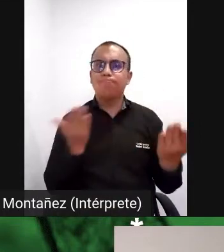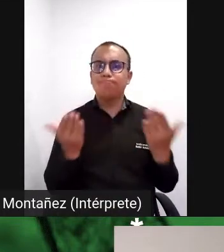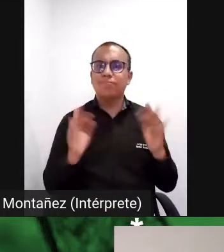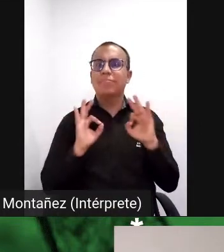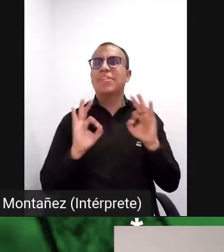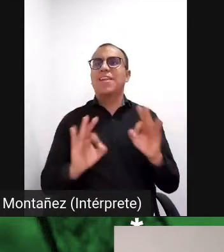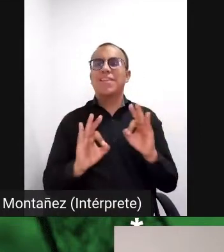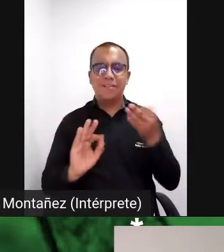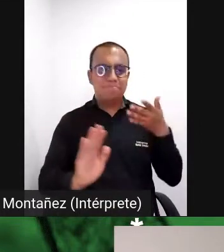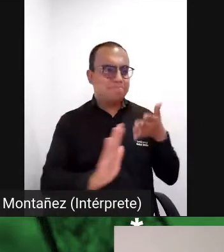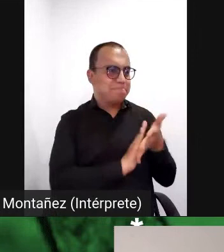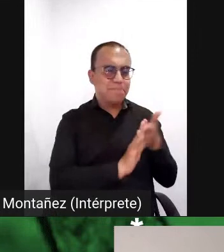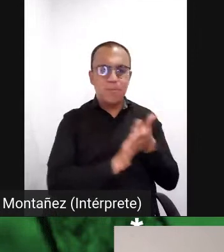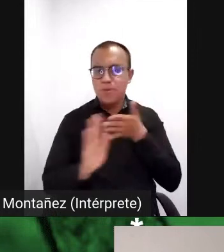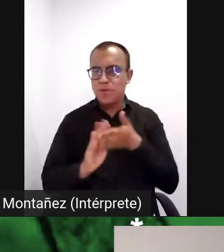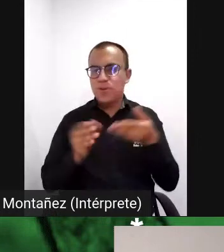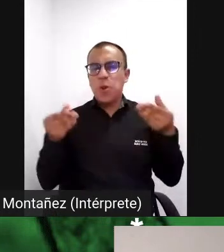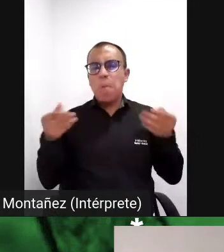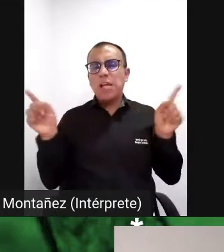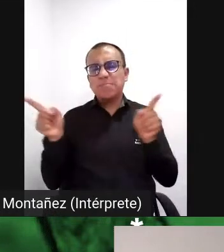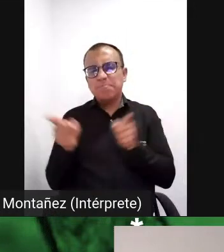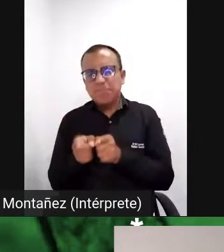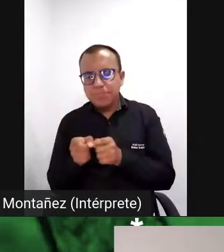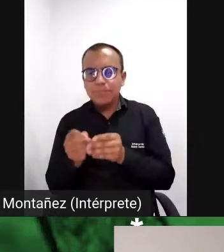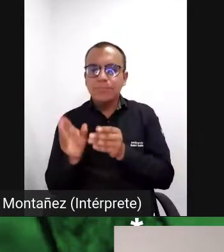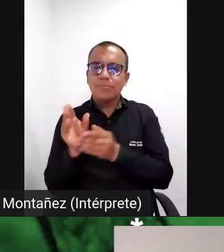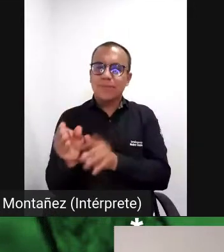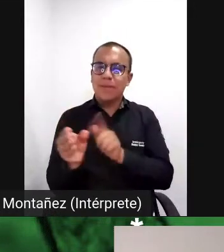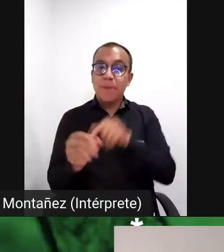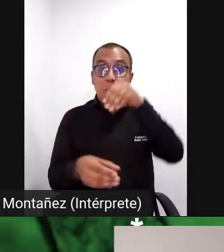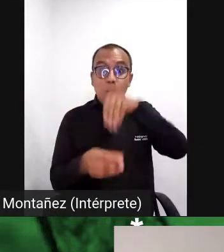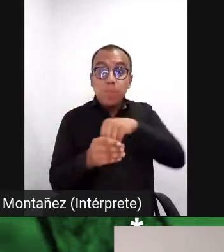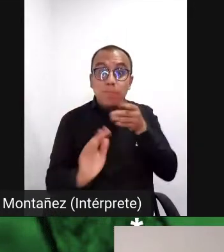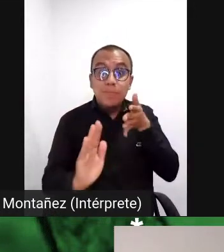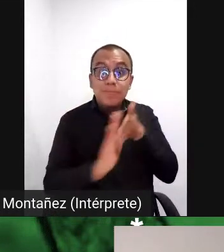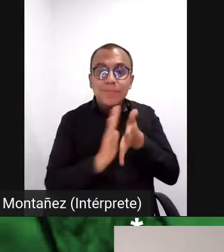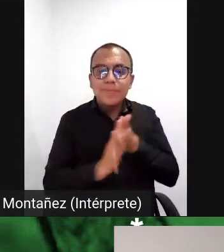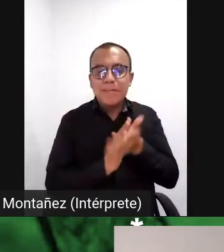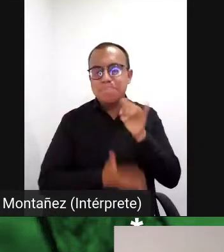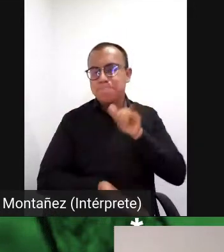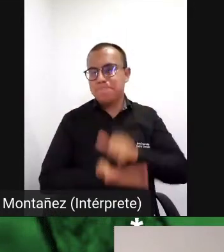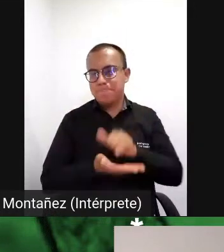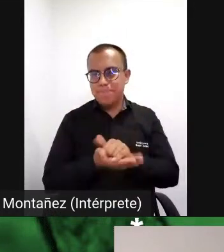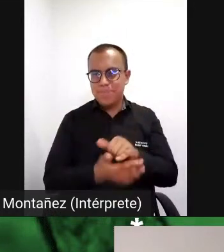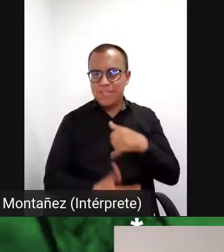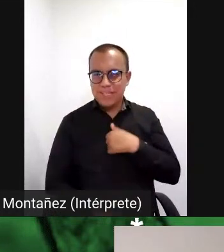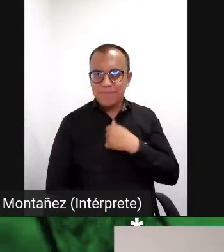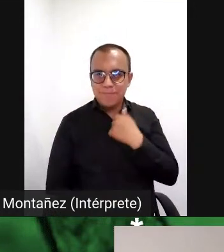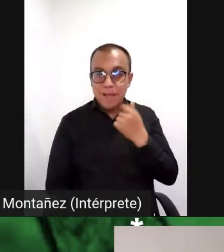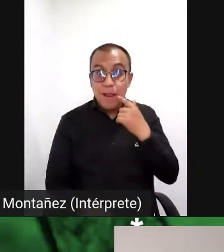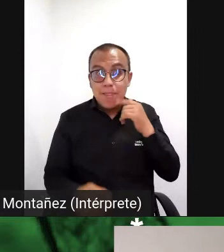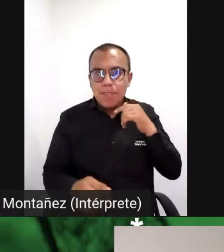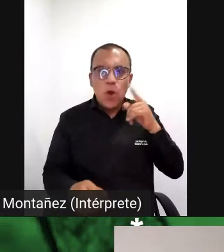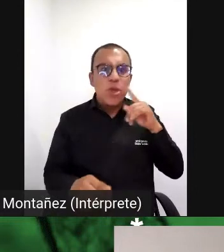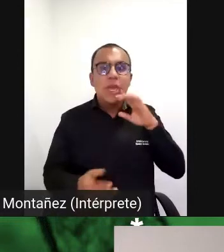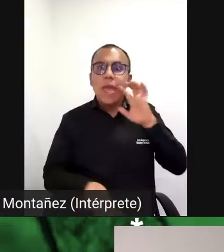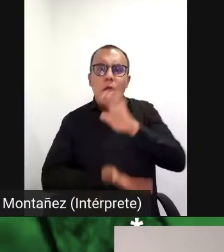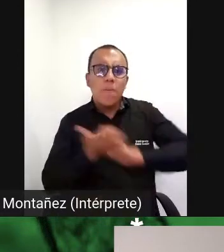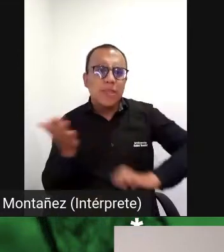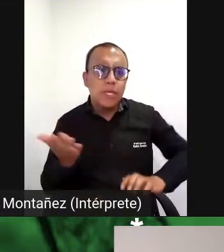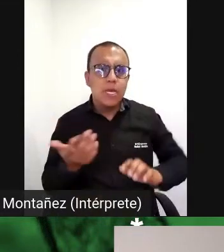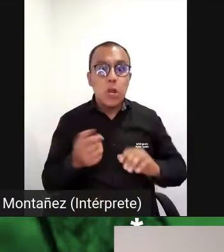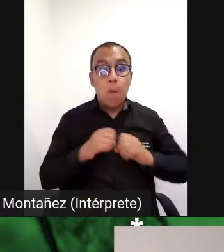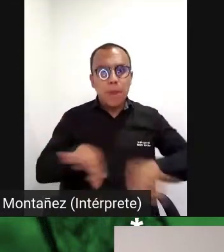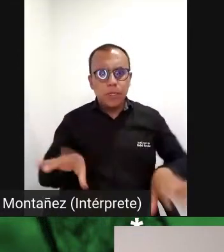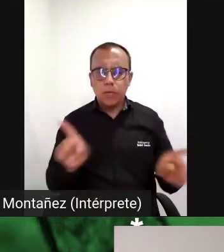Simplemente, obviamente, la escala es un poquito menor, pero el contenido es exactamente el mismo, no se sacrificó absolutamente nada. Incluso hicimos